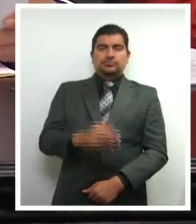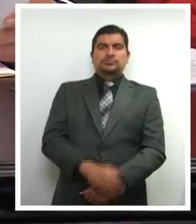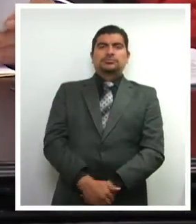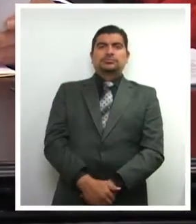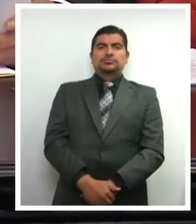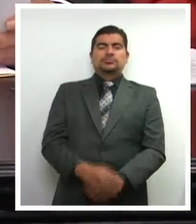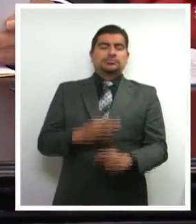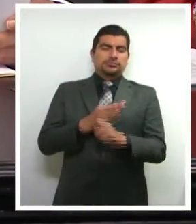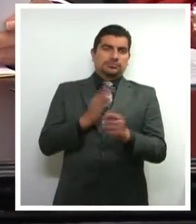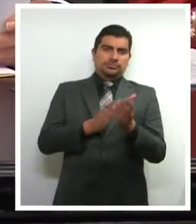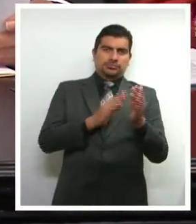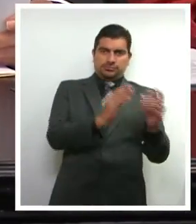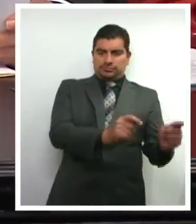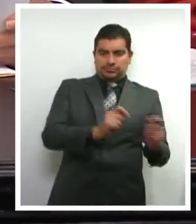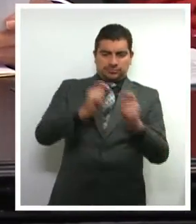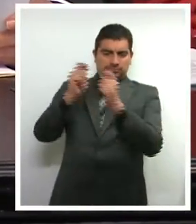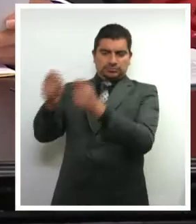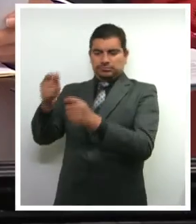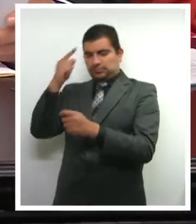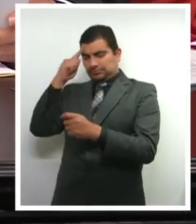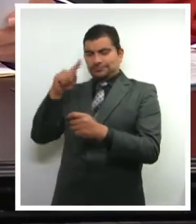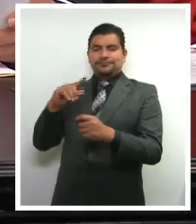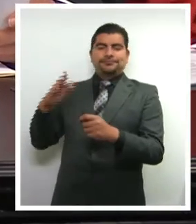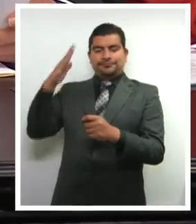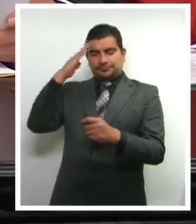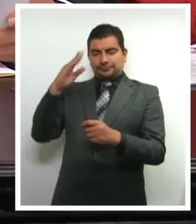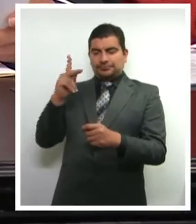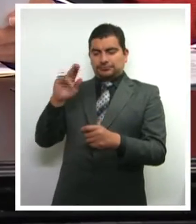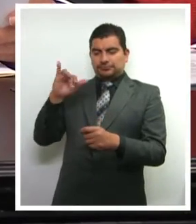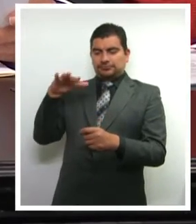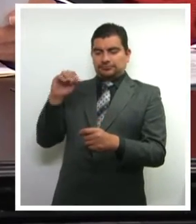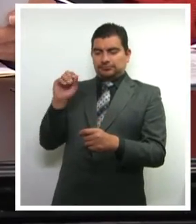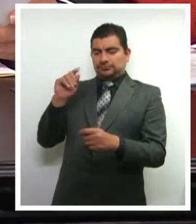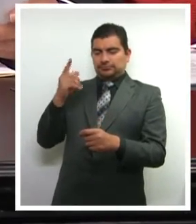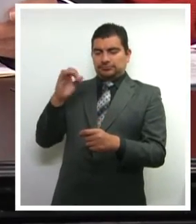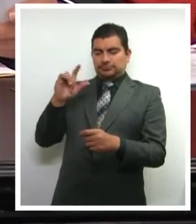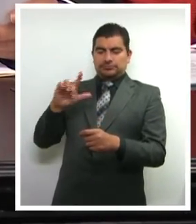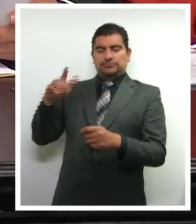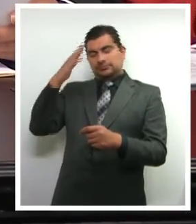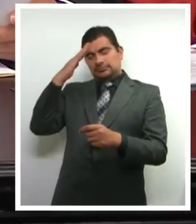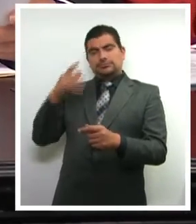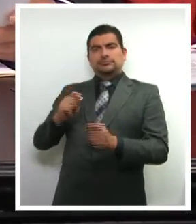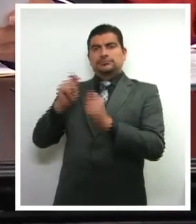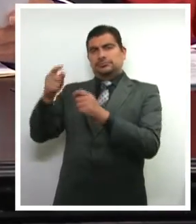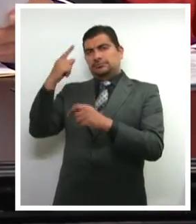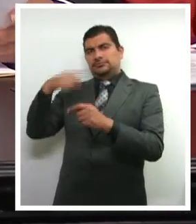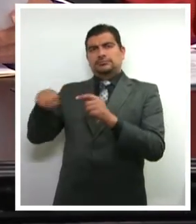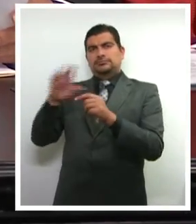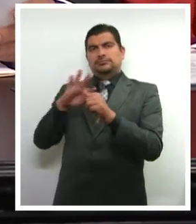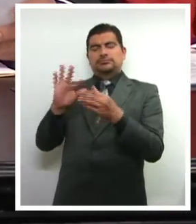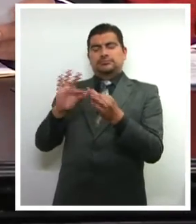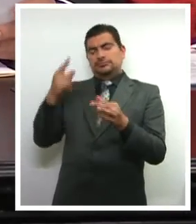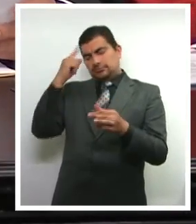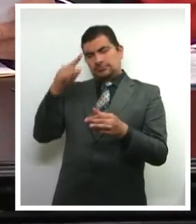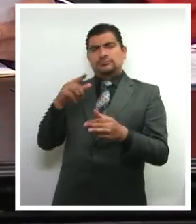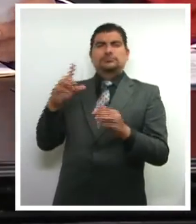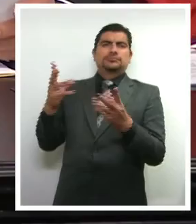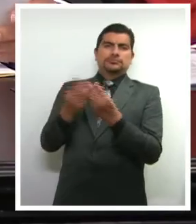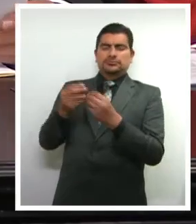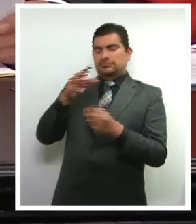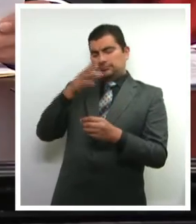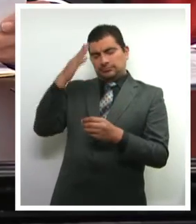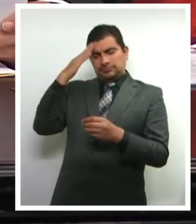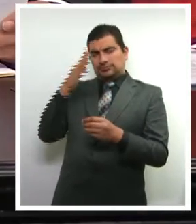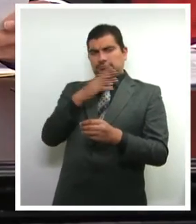Se turna a la Comisión de Principios Generales lo referente a la adición del título preliminar de la sección de Principios